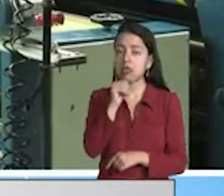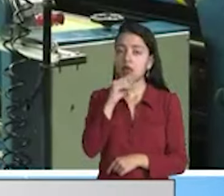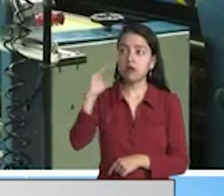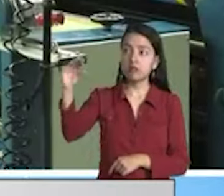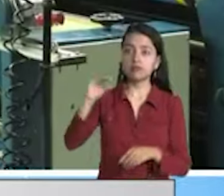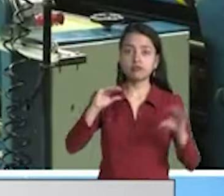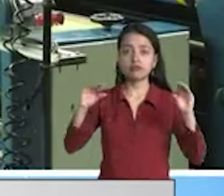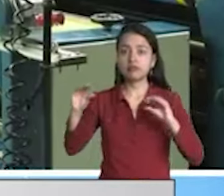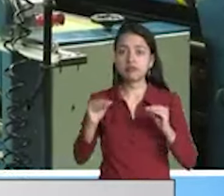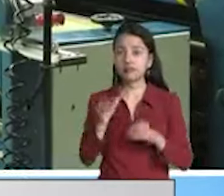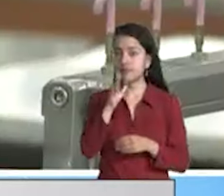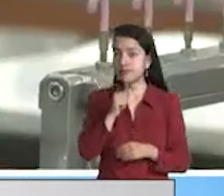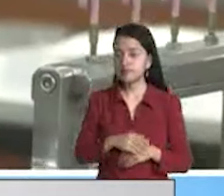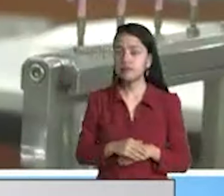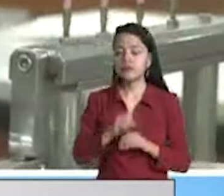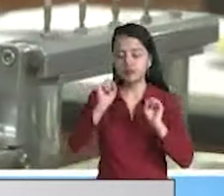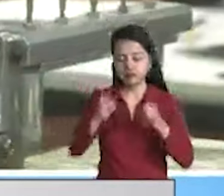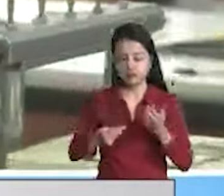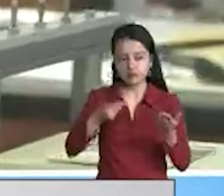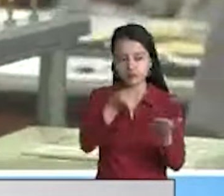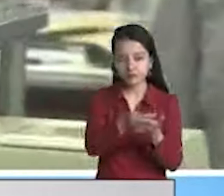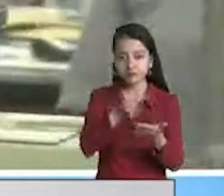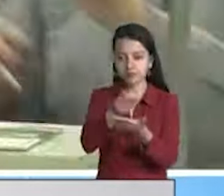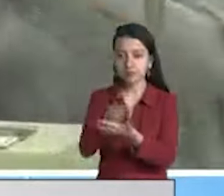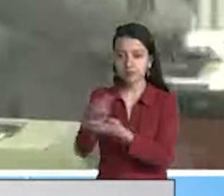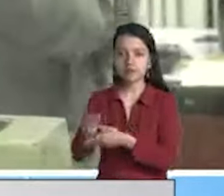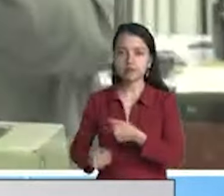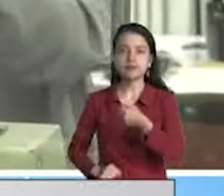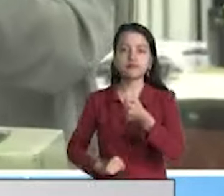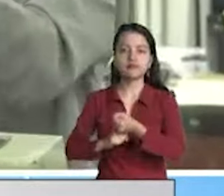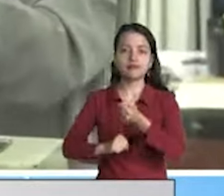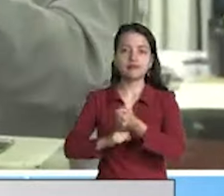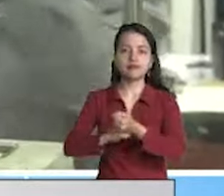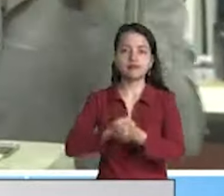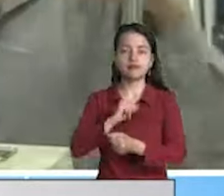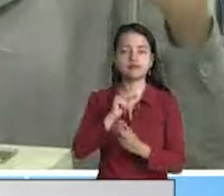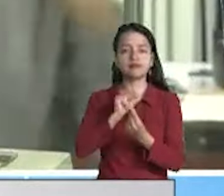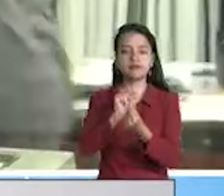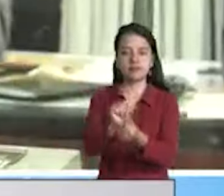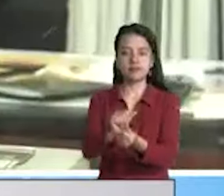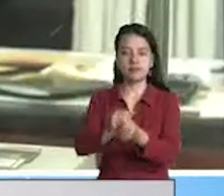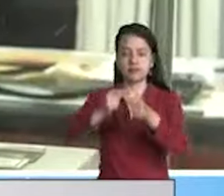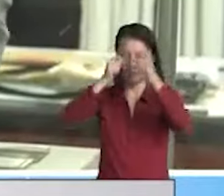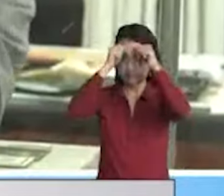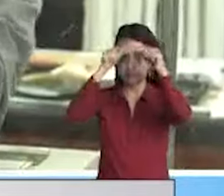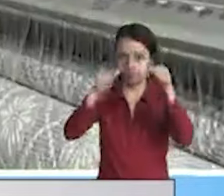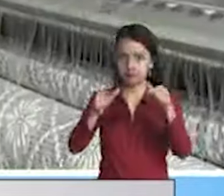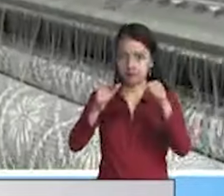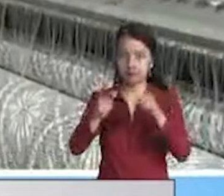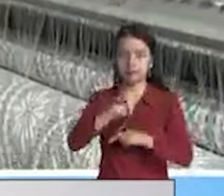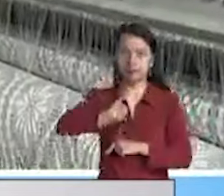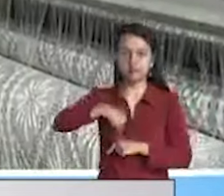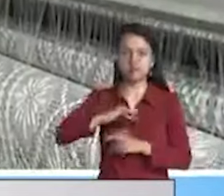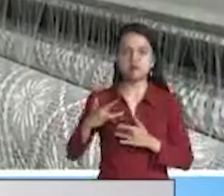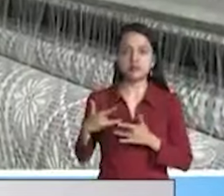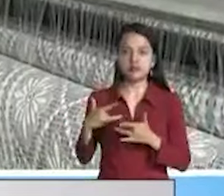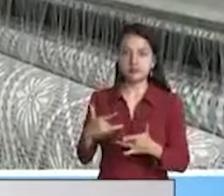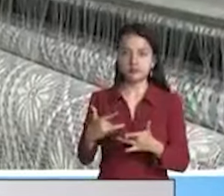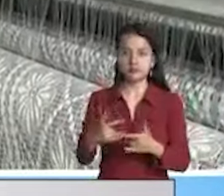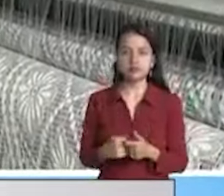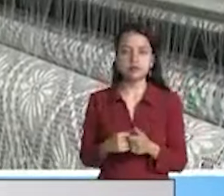que están sin ingresos, puedan tener el apoyo del subsidio, digamos, del Estado, que llamamos solidario,